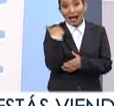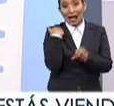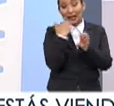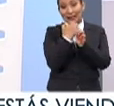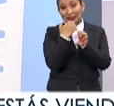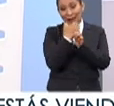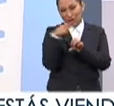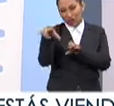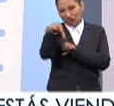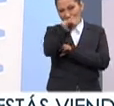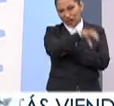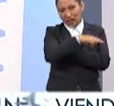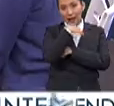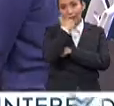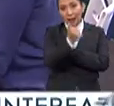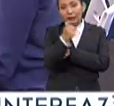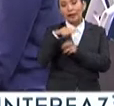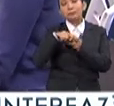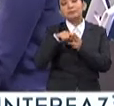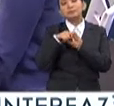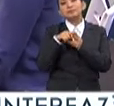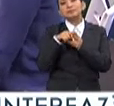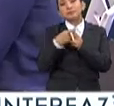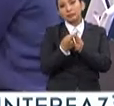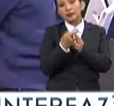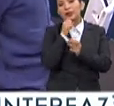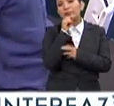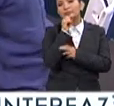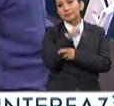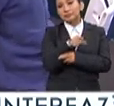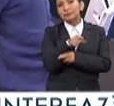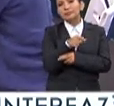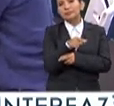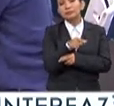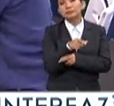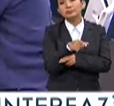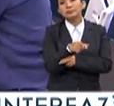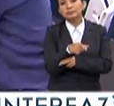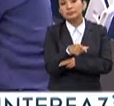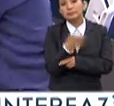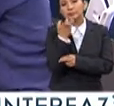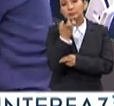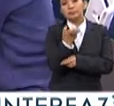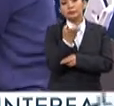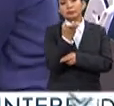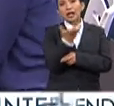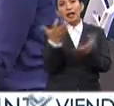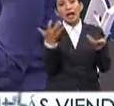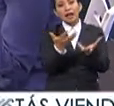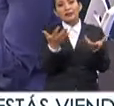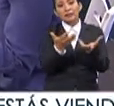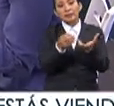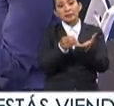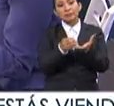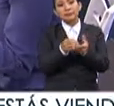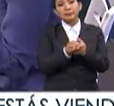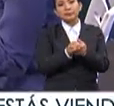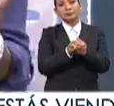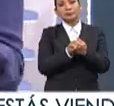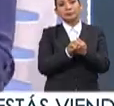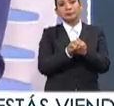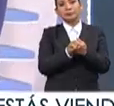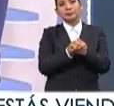estados en alemania entró también este generó una